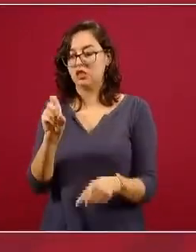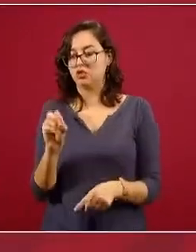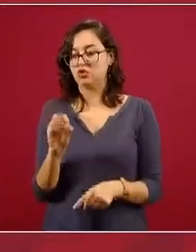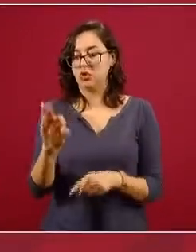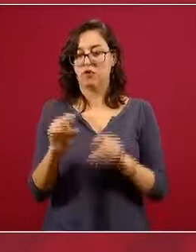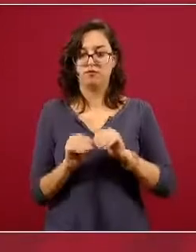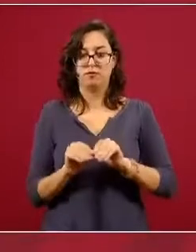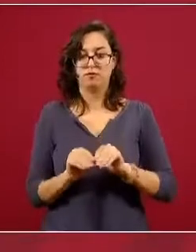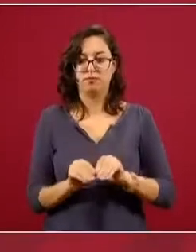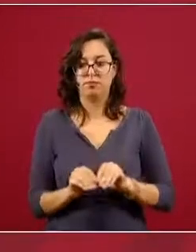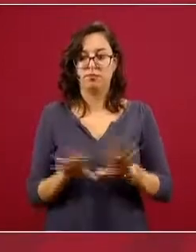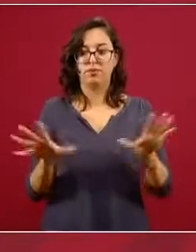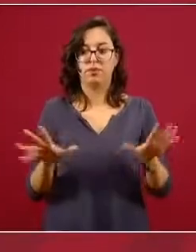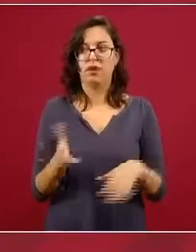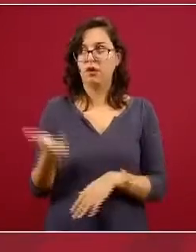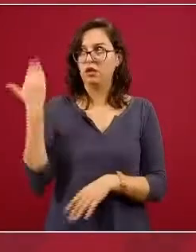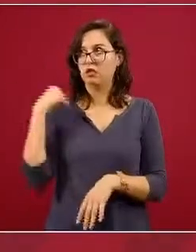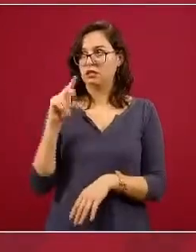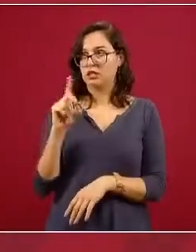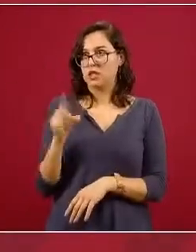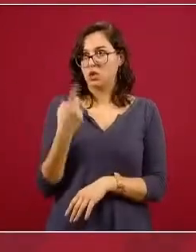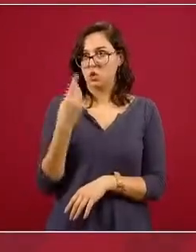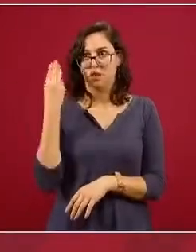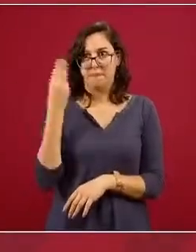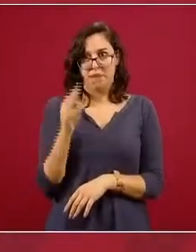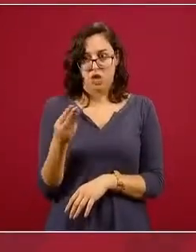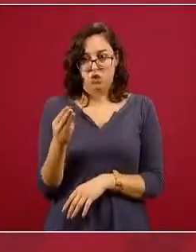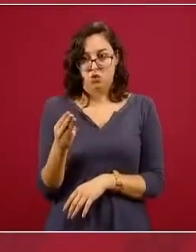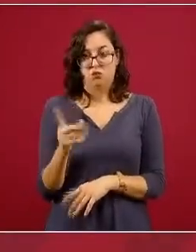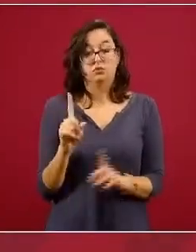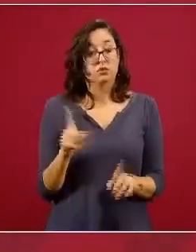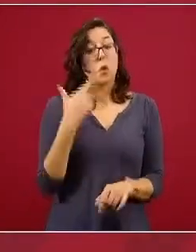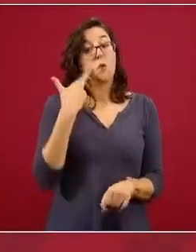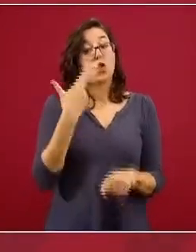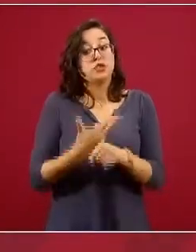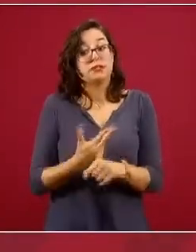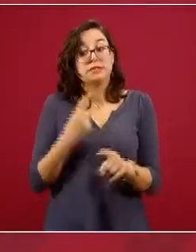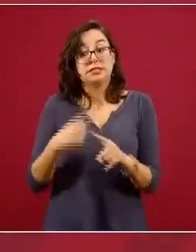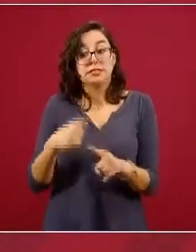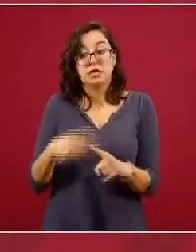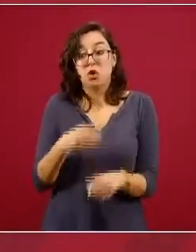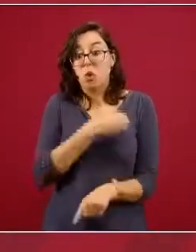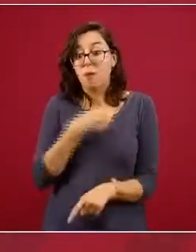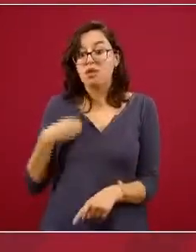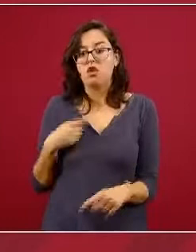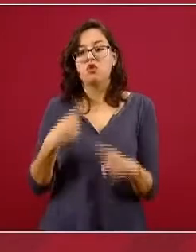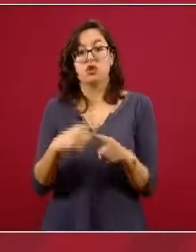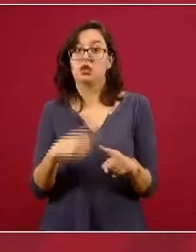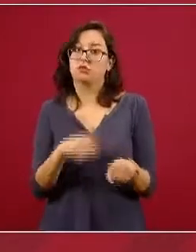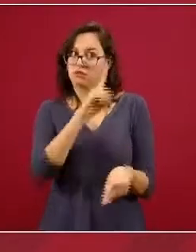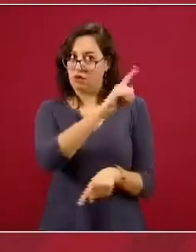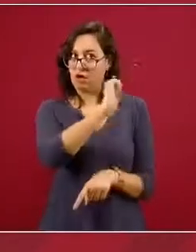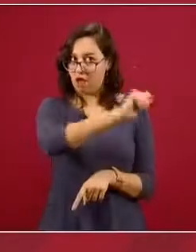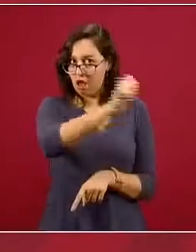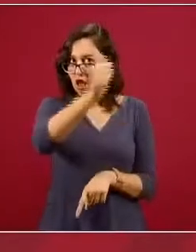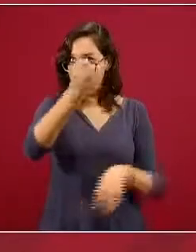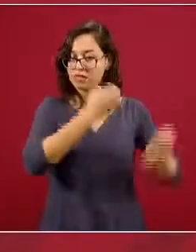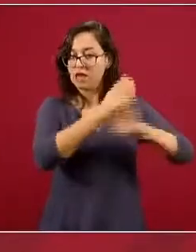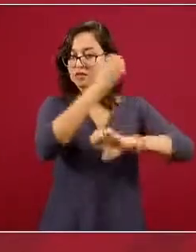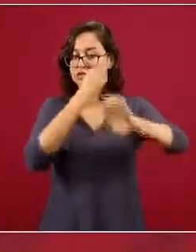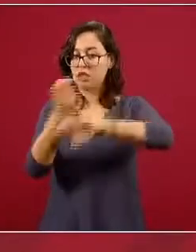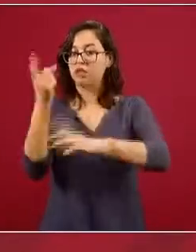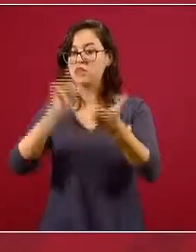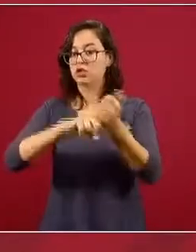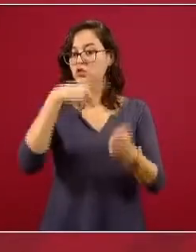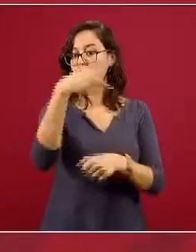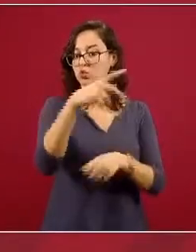la Federación desde el 31 de mayo. Entonces, es una responsabilidad, es una obligación de los estados en sus